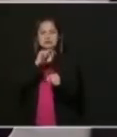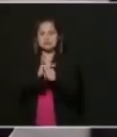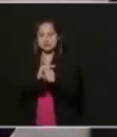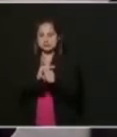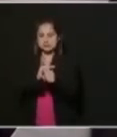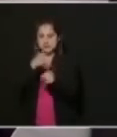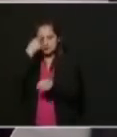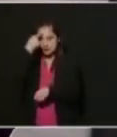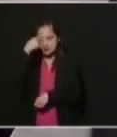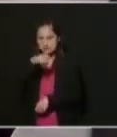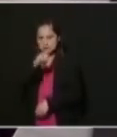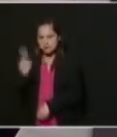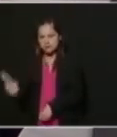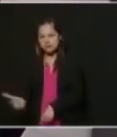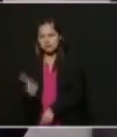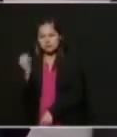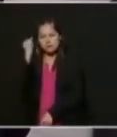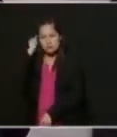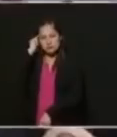pueblos indígenas de México.